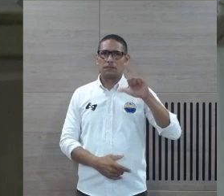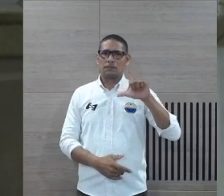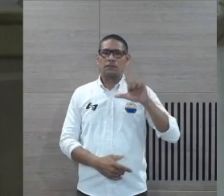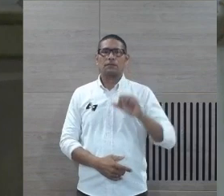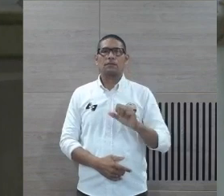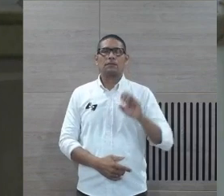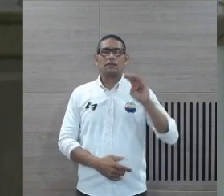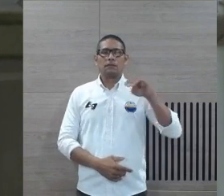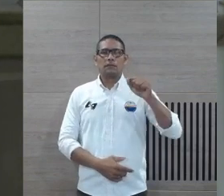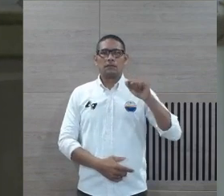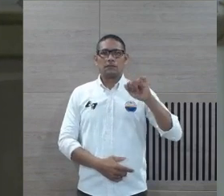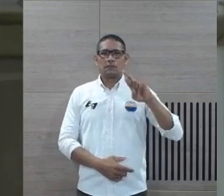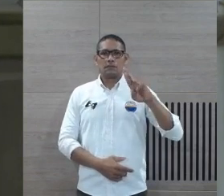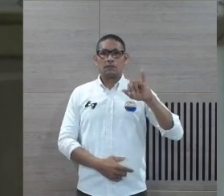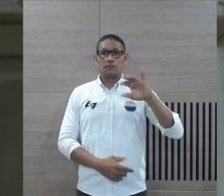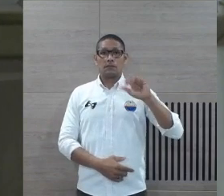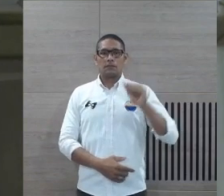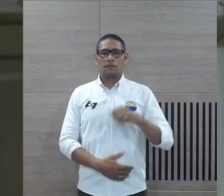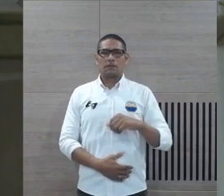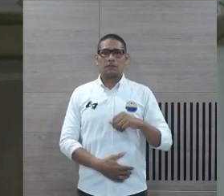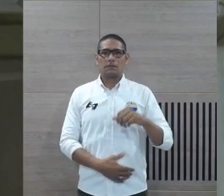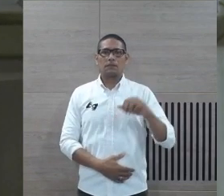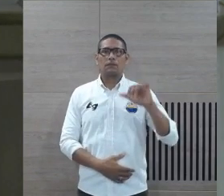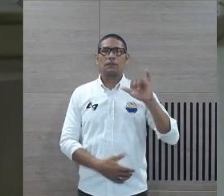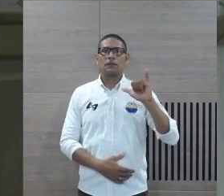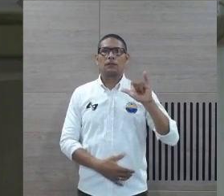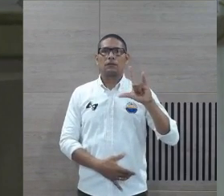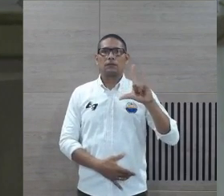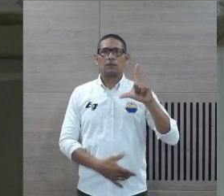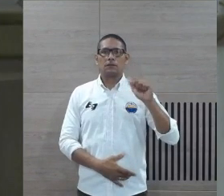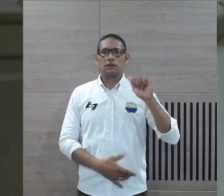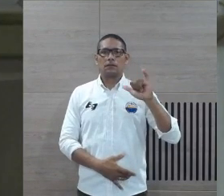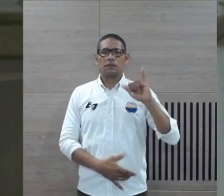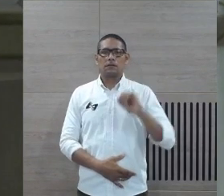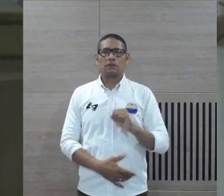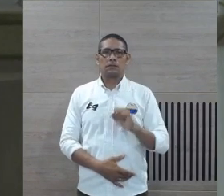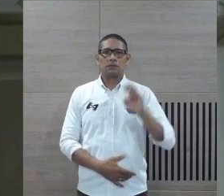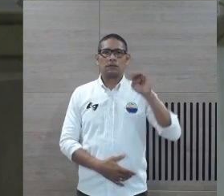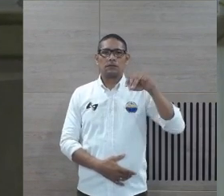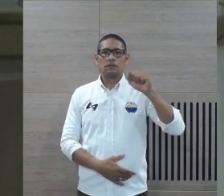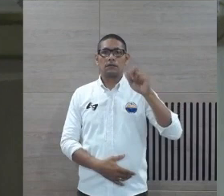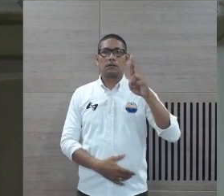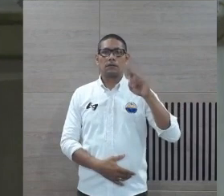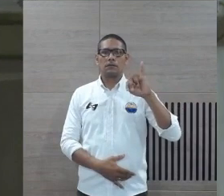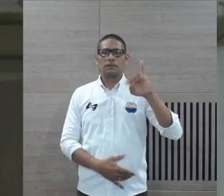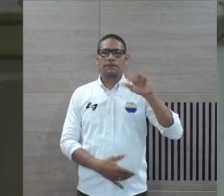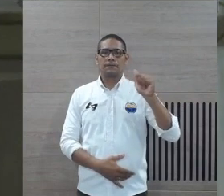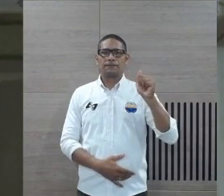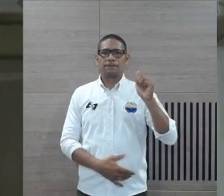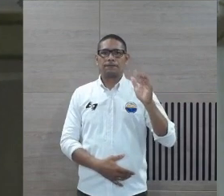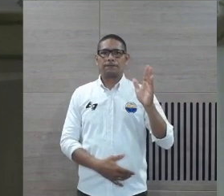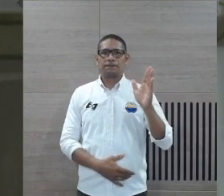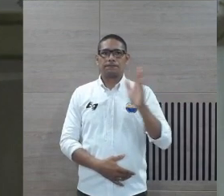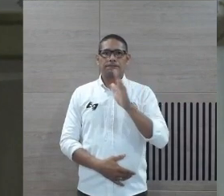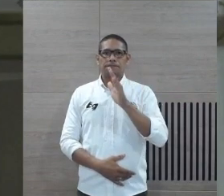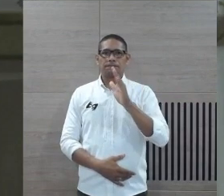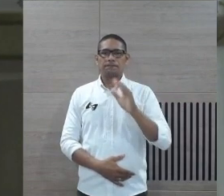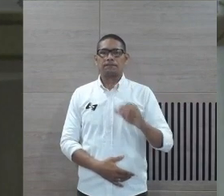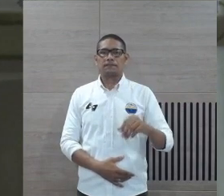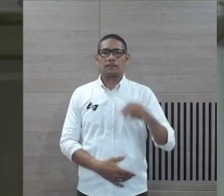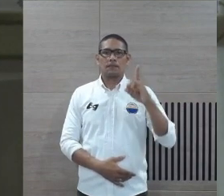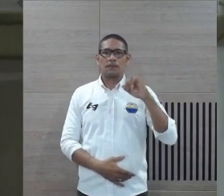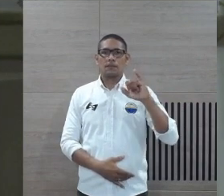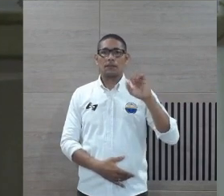Rada Cantillo. María José Cogollo Abello. Bleimar Andrés Molina Molina. Maybeth Juliana Carpio